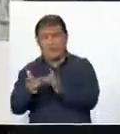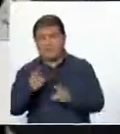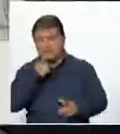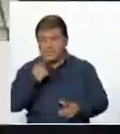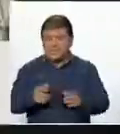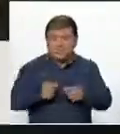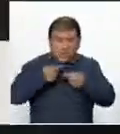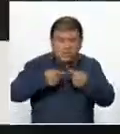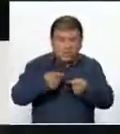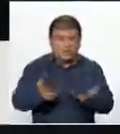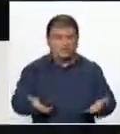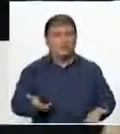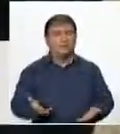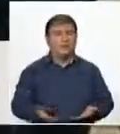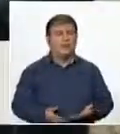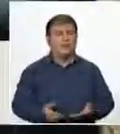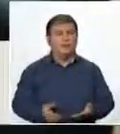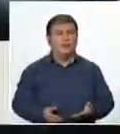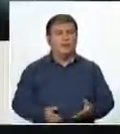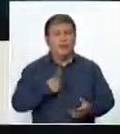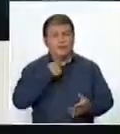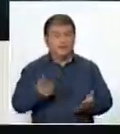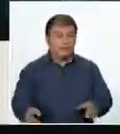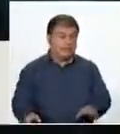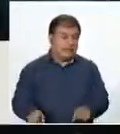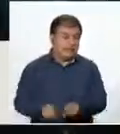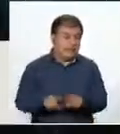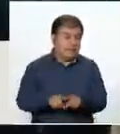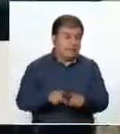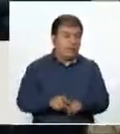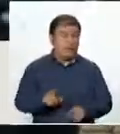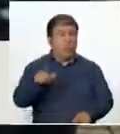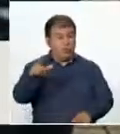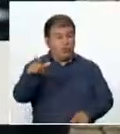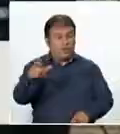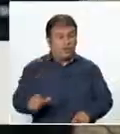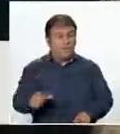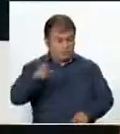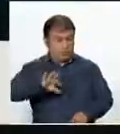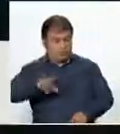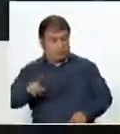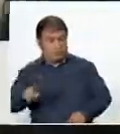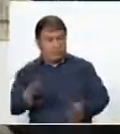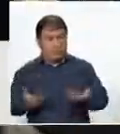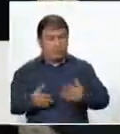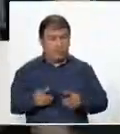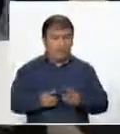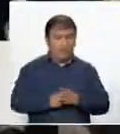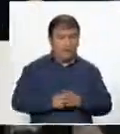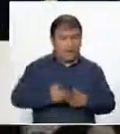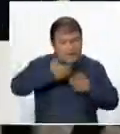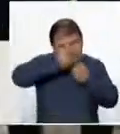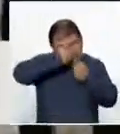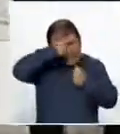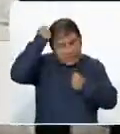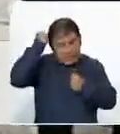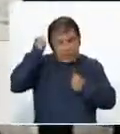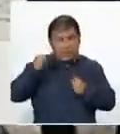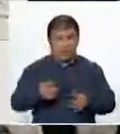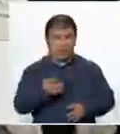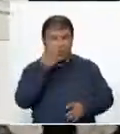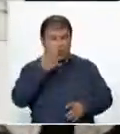acá, según diario, es de que también uno de esos tipos, esos delincuentes, se habrían retirado el casco, porque eran